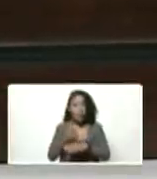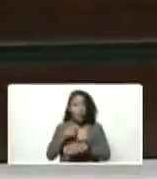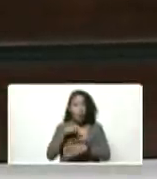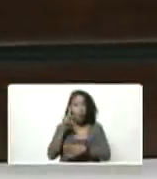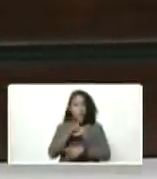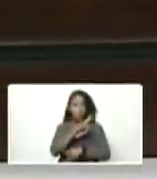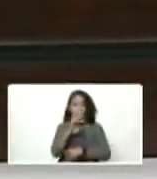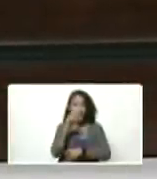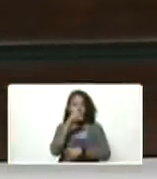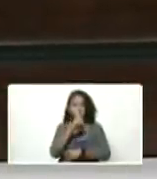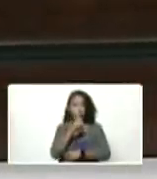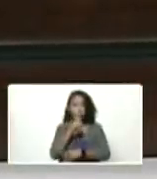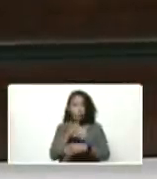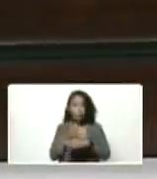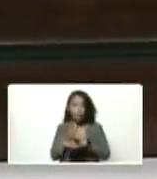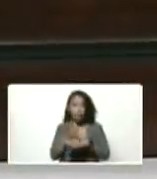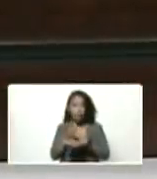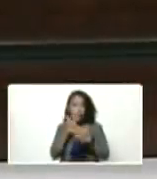más de 200 años.